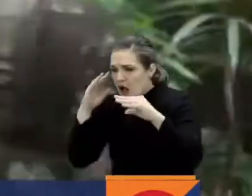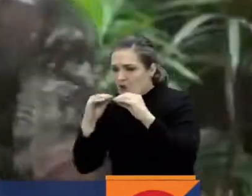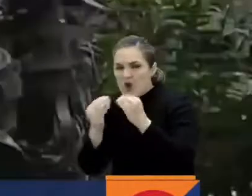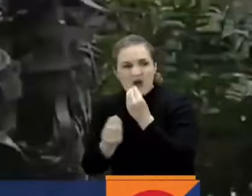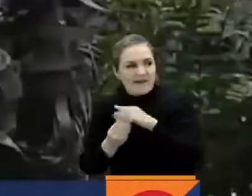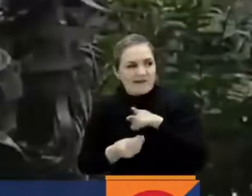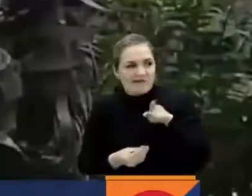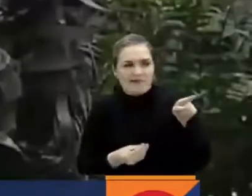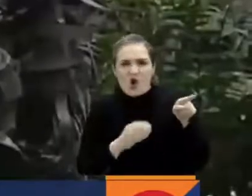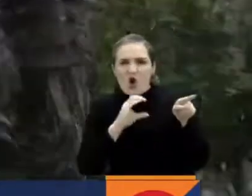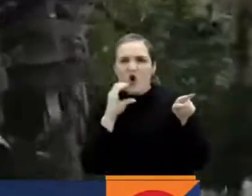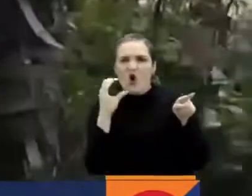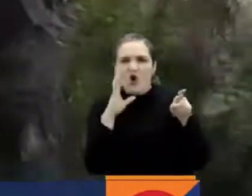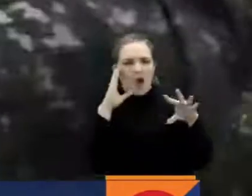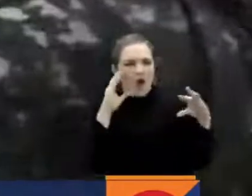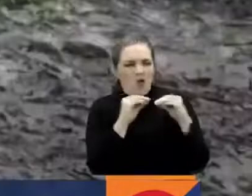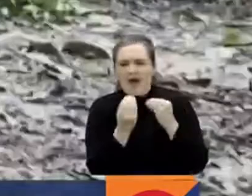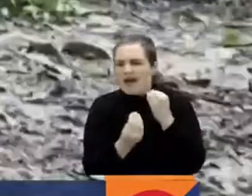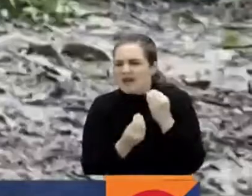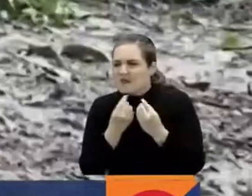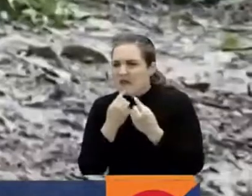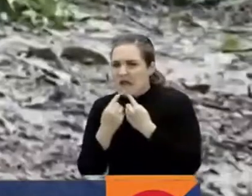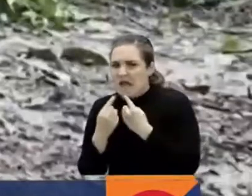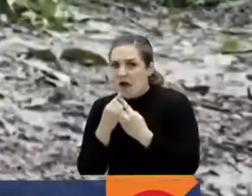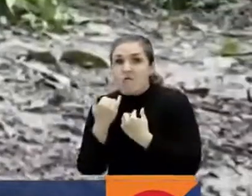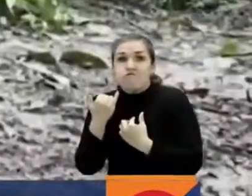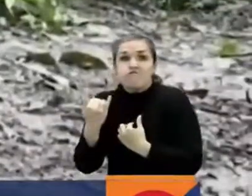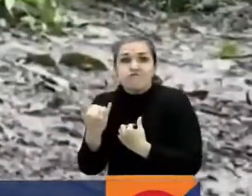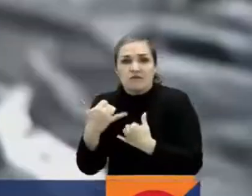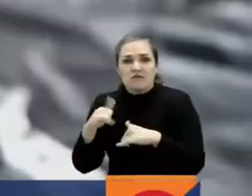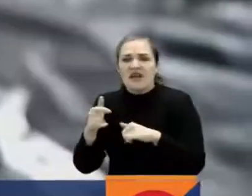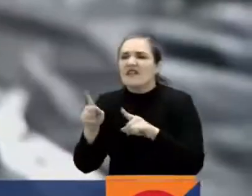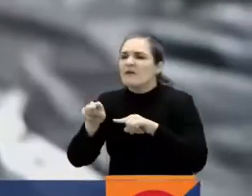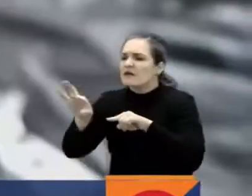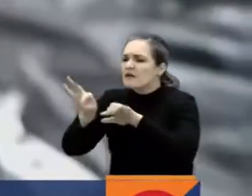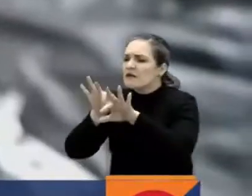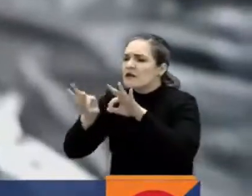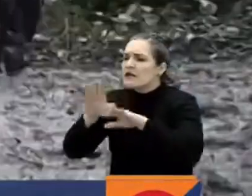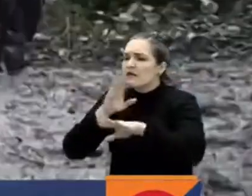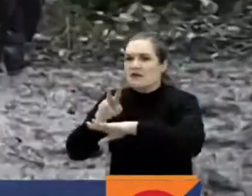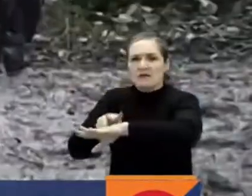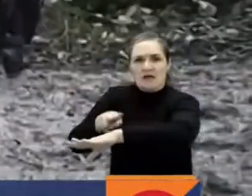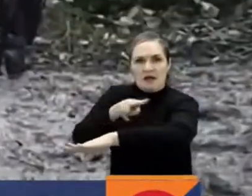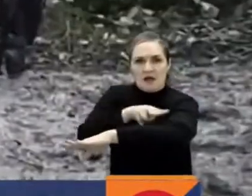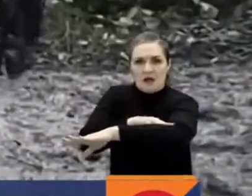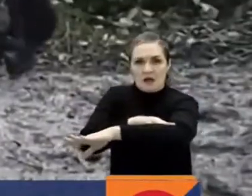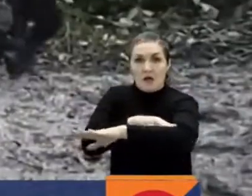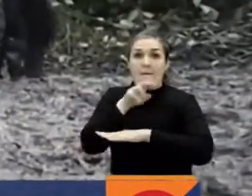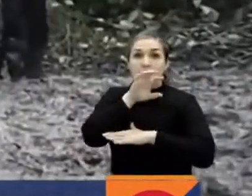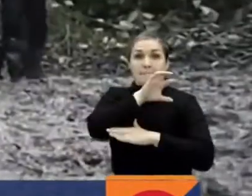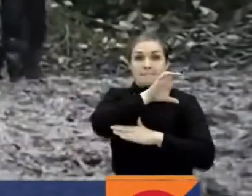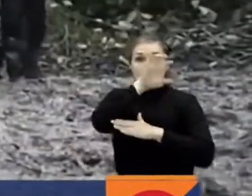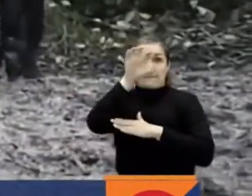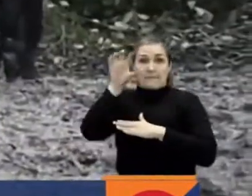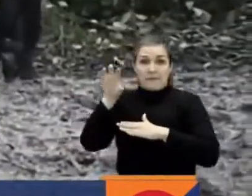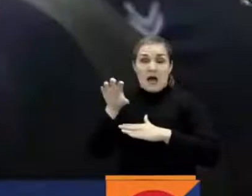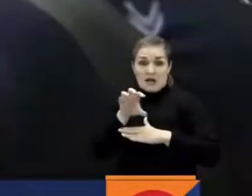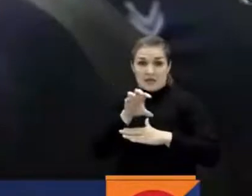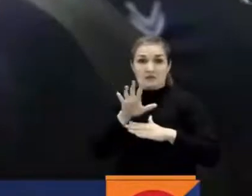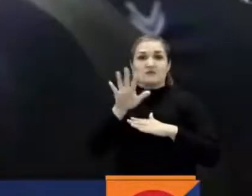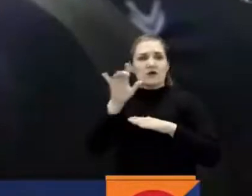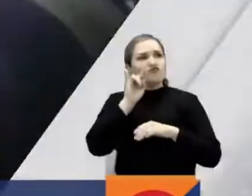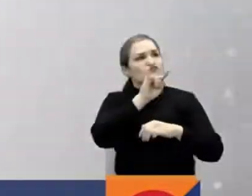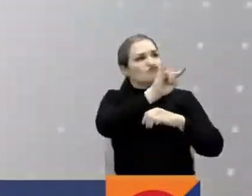gobierno. También analizarán quiénes se sentarán a la mesa a dialogar. Los países garantes acompañaron la salida de la delegación.